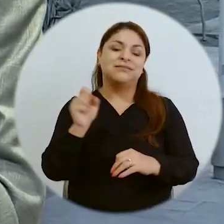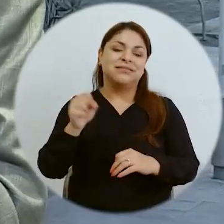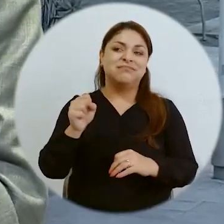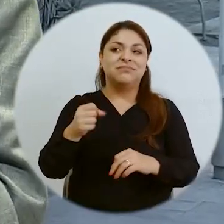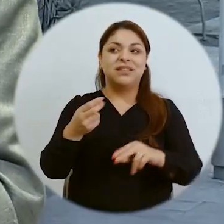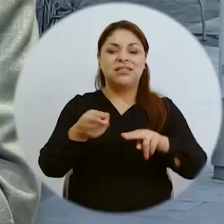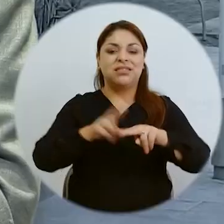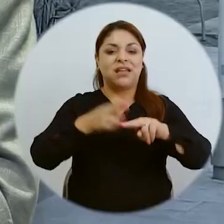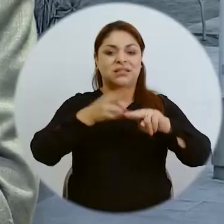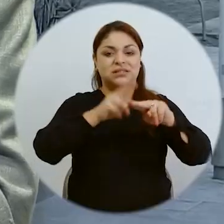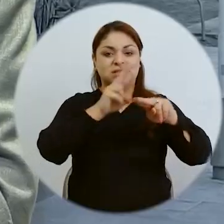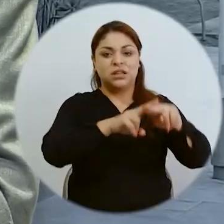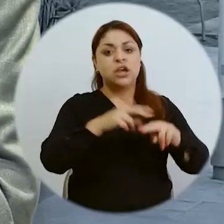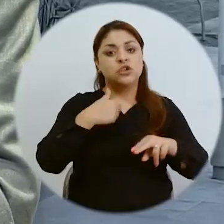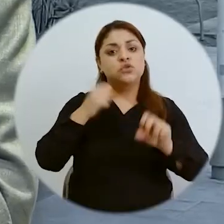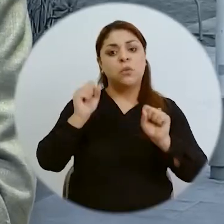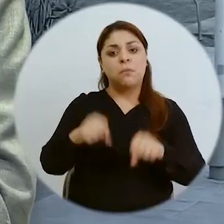personas?